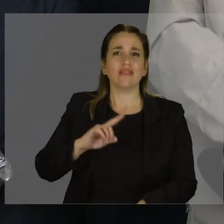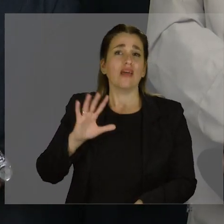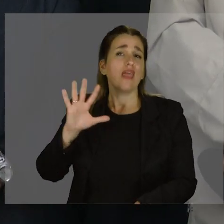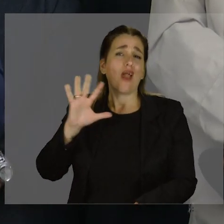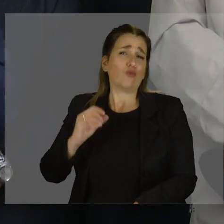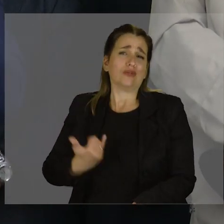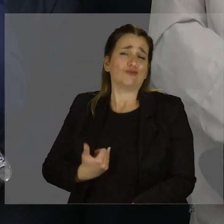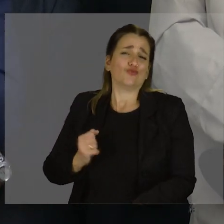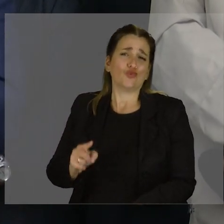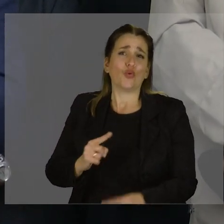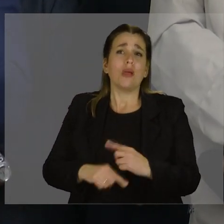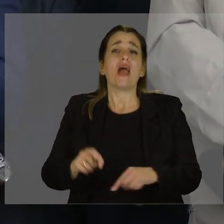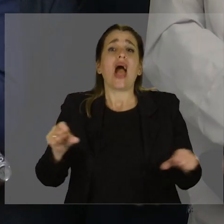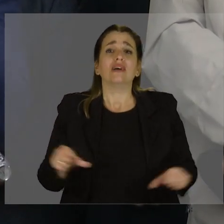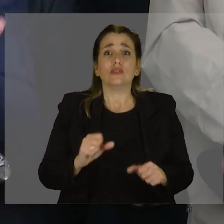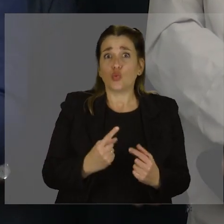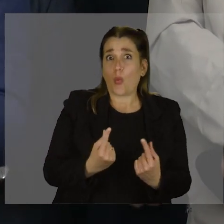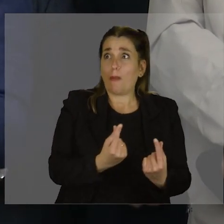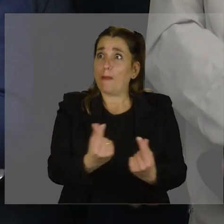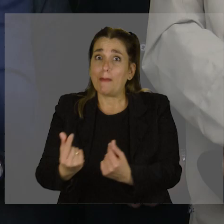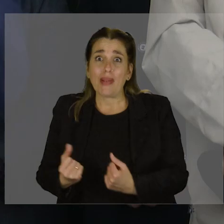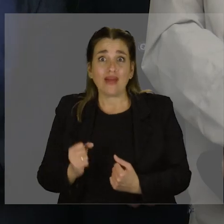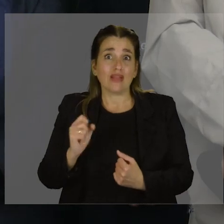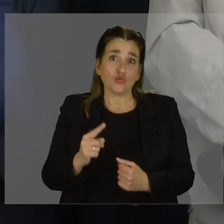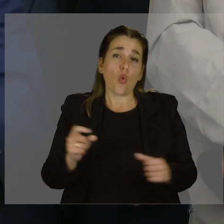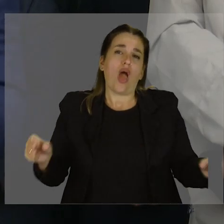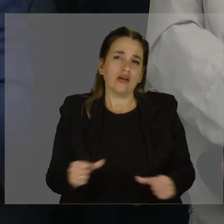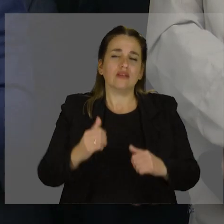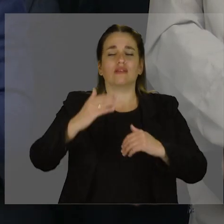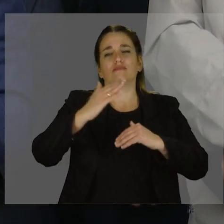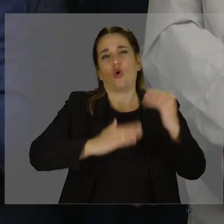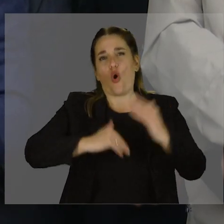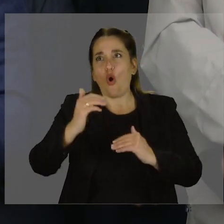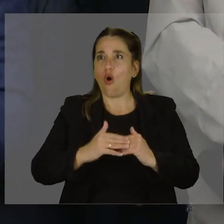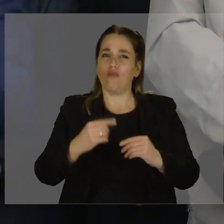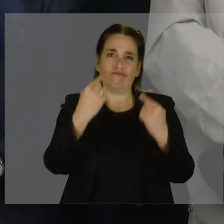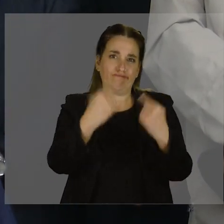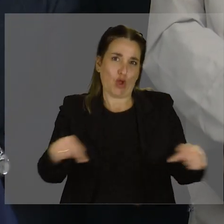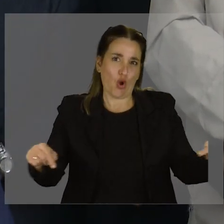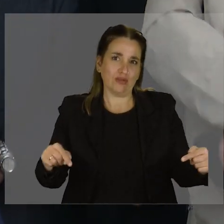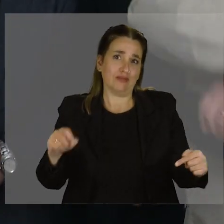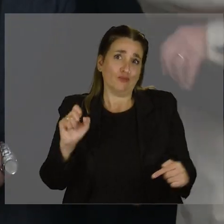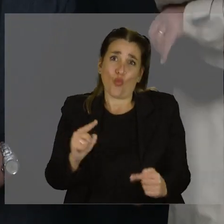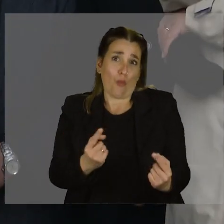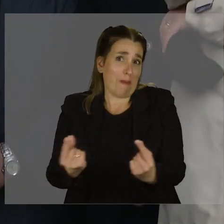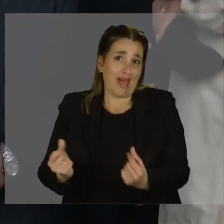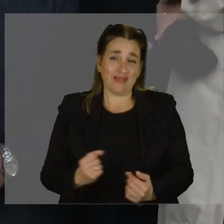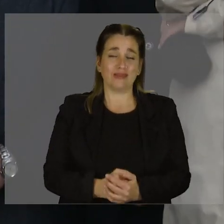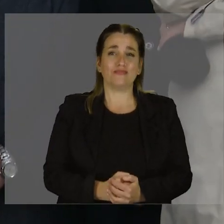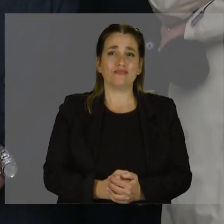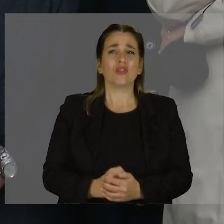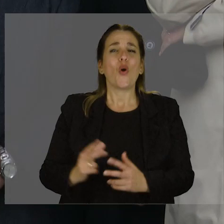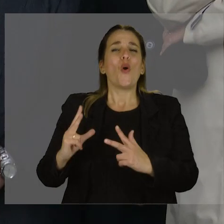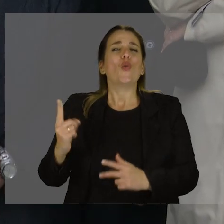en forma decente y austera y eficiente los fondos públicos y devolverlo en obras. Por eso recién me cruzaba con una vecina que me decía,